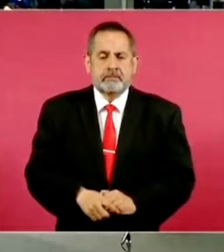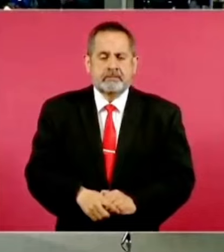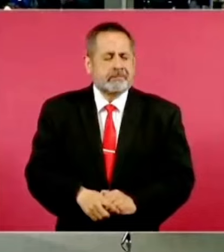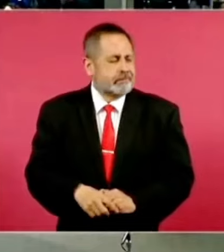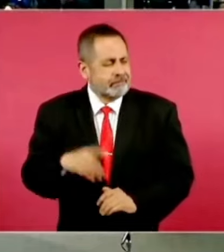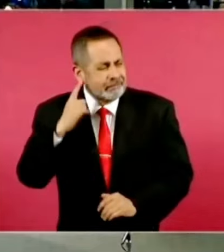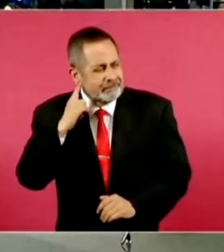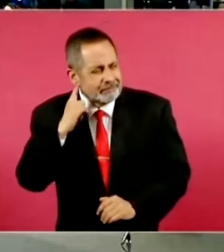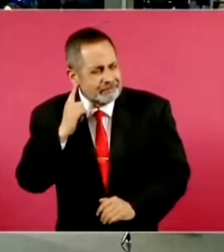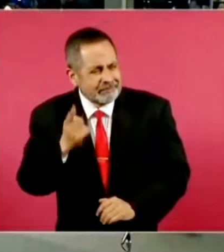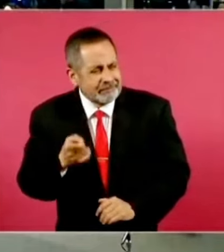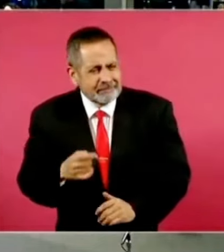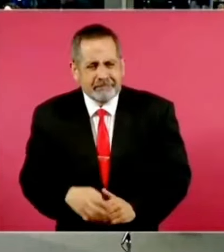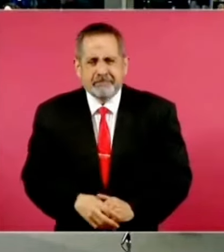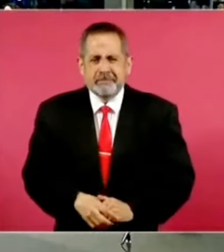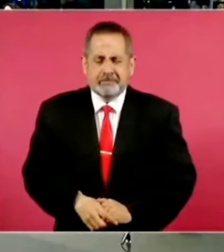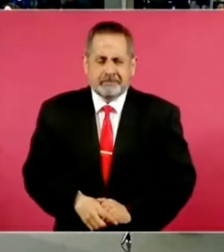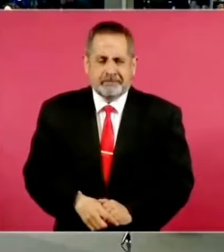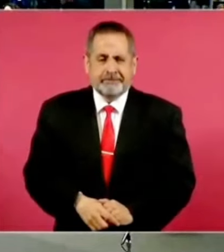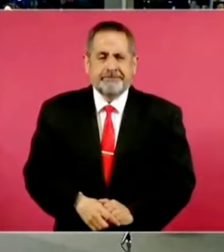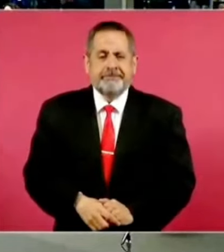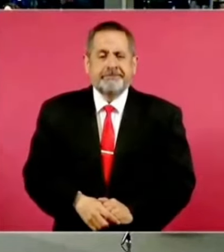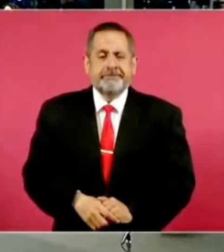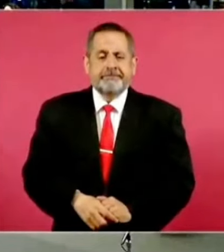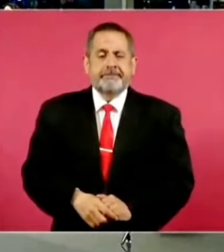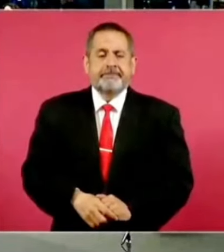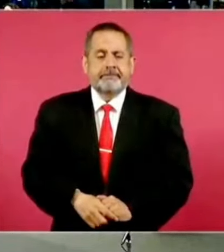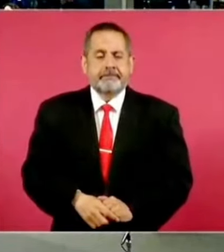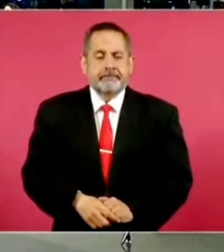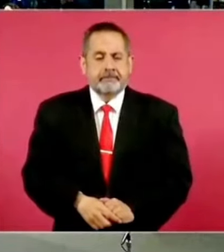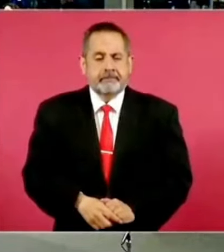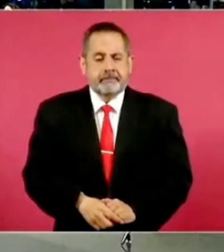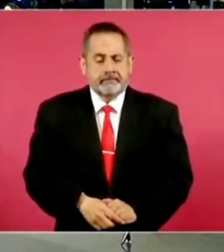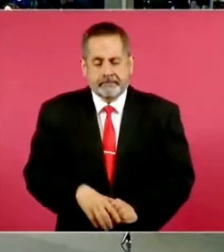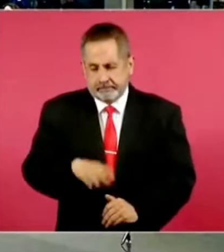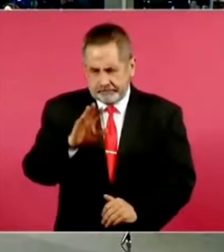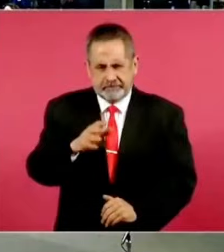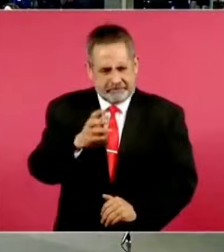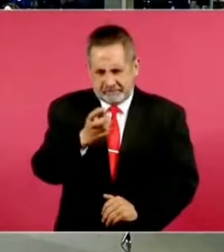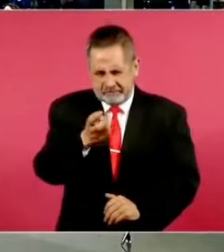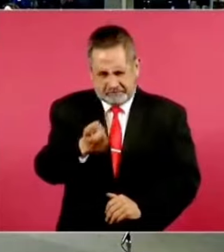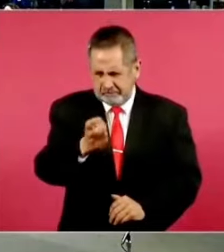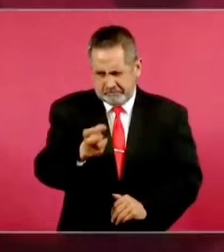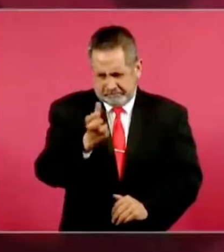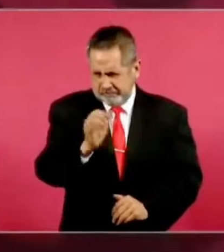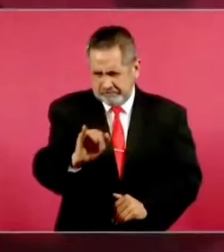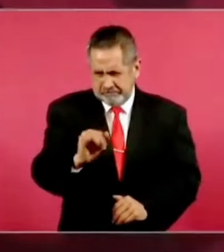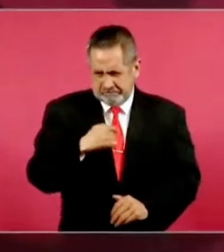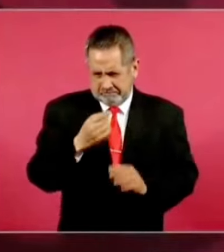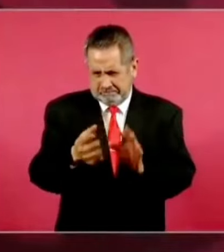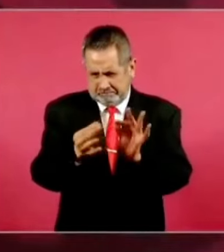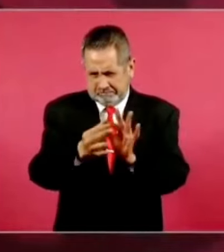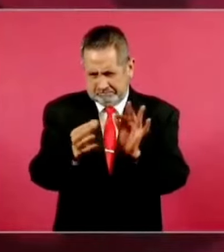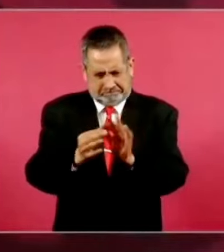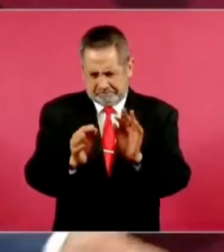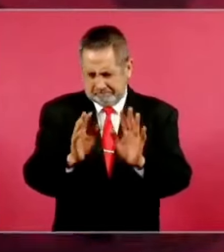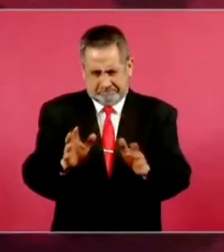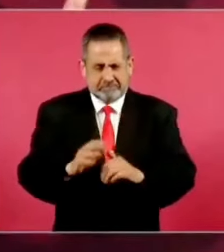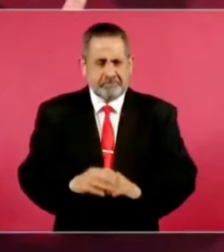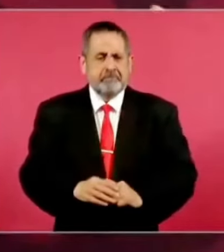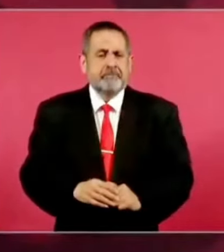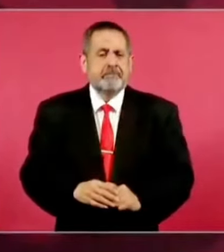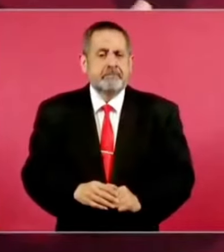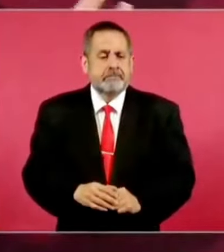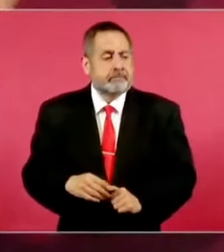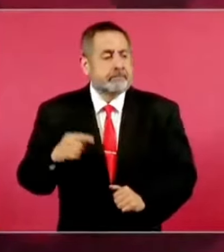¿Cómo? ¿Cómo justificó en un inicio que no recibiría la delegación? Ah, así como se los estoy explicando, de cómo